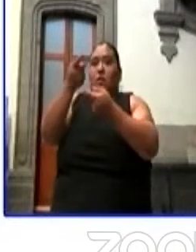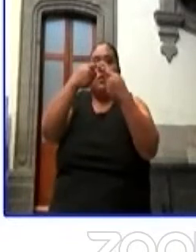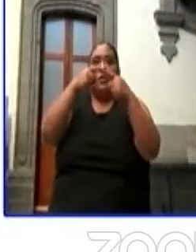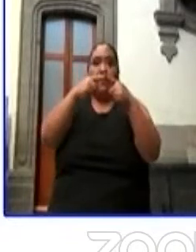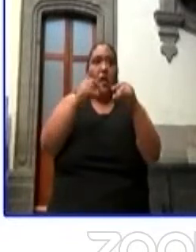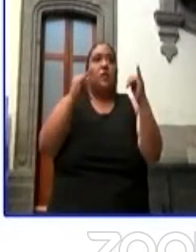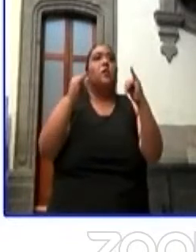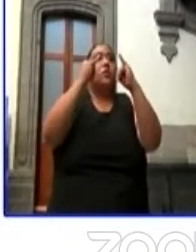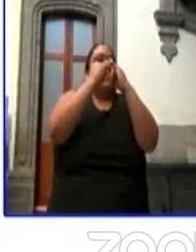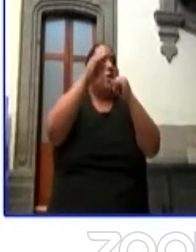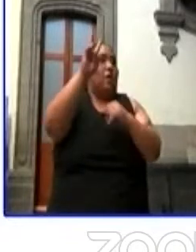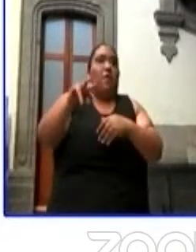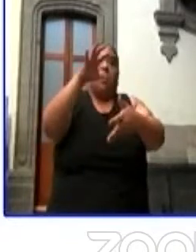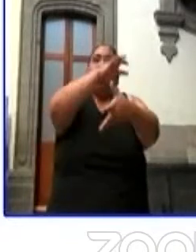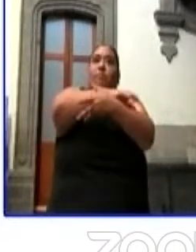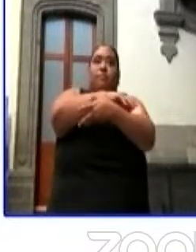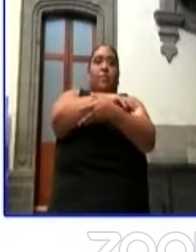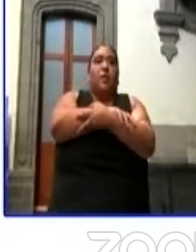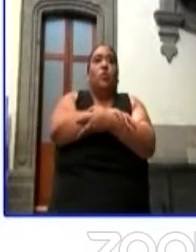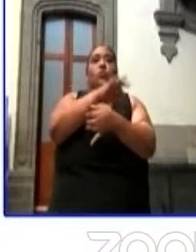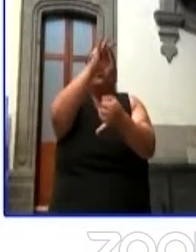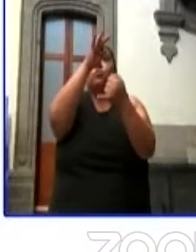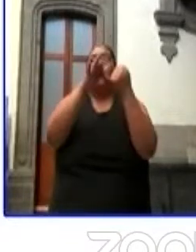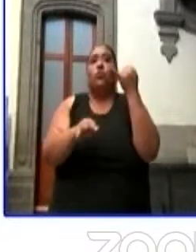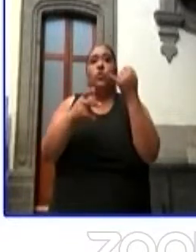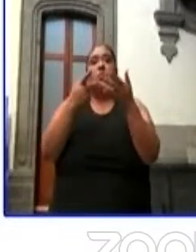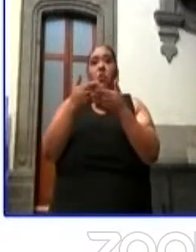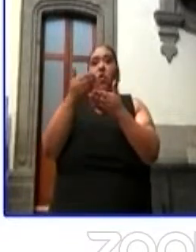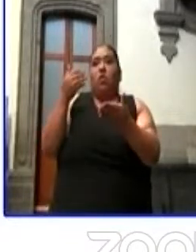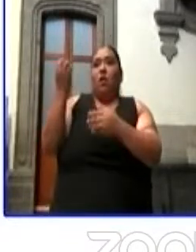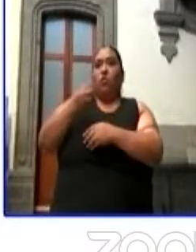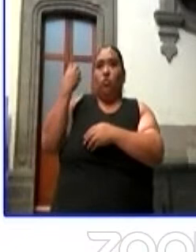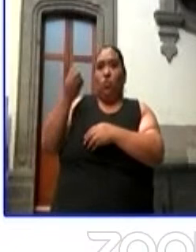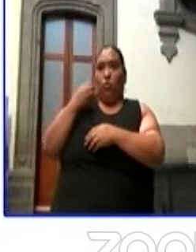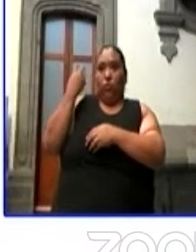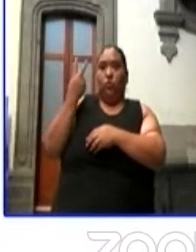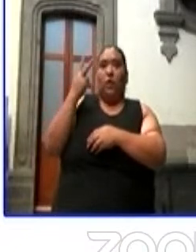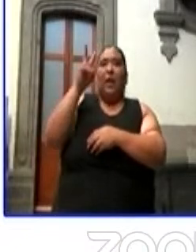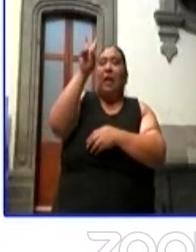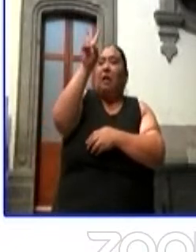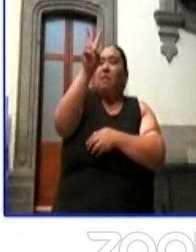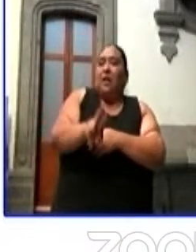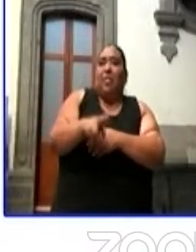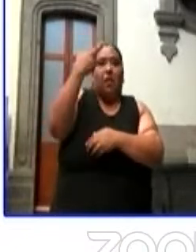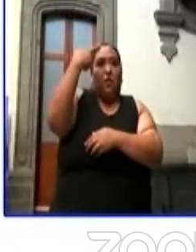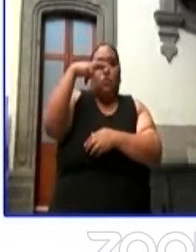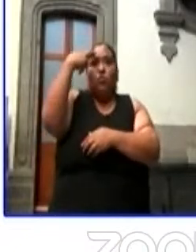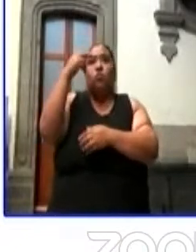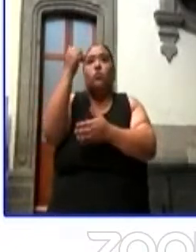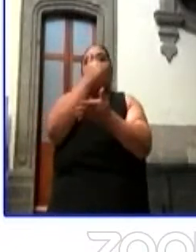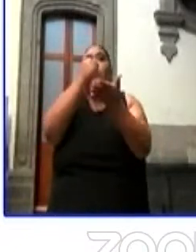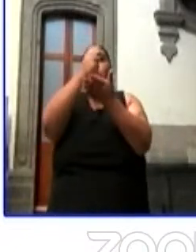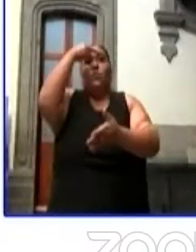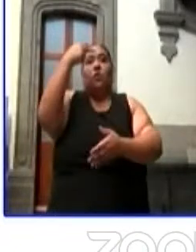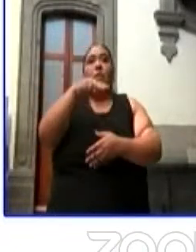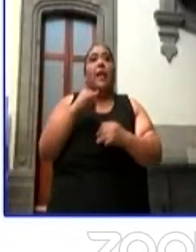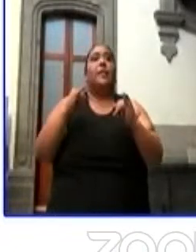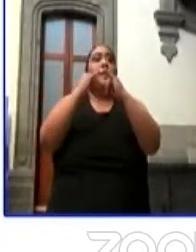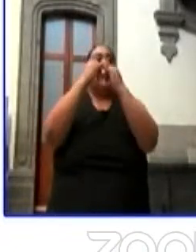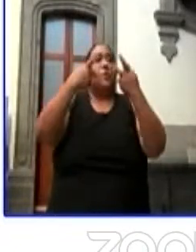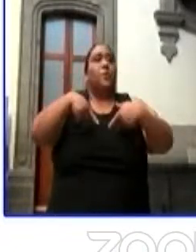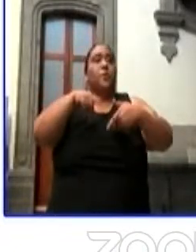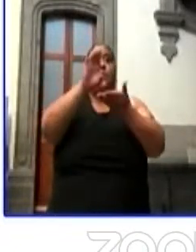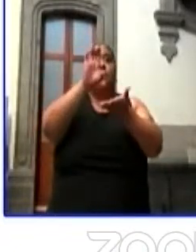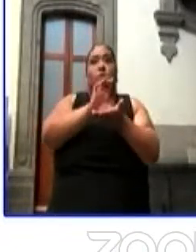mayor alianza en los últimos dos foros. Y de verdad agradecerle mucho a Ruth López de Ciudad de México, de la Indiscapacidad, a